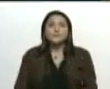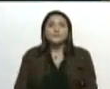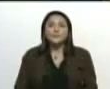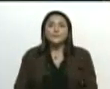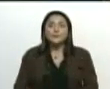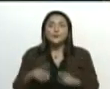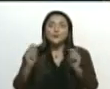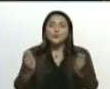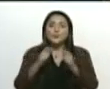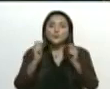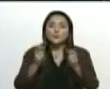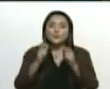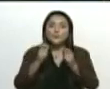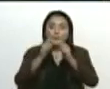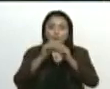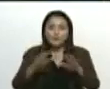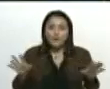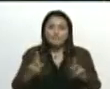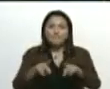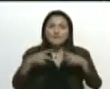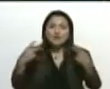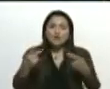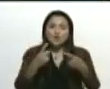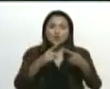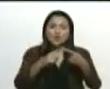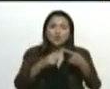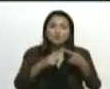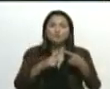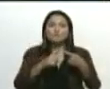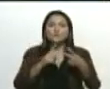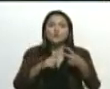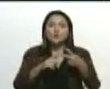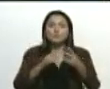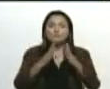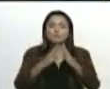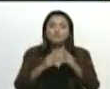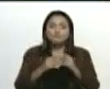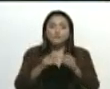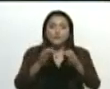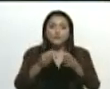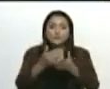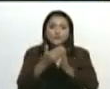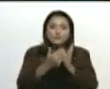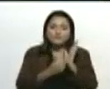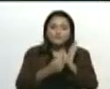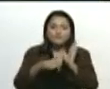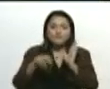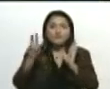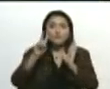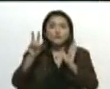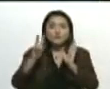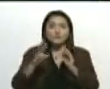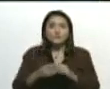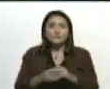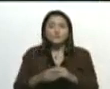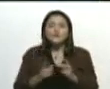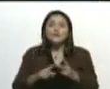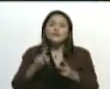publicó en dos diarios de circulación nacional, en la Gaceta Oficial de la República Bolivariana de Venezuela y en las